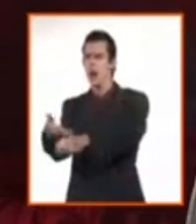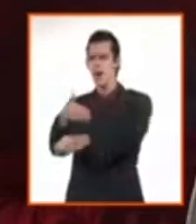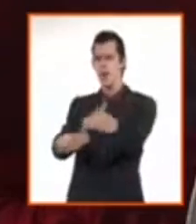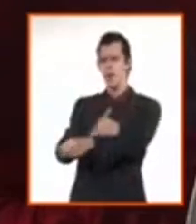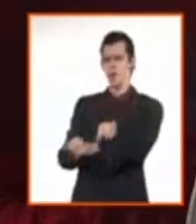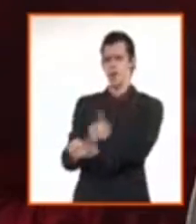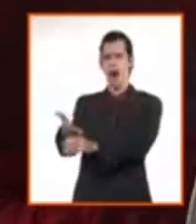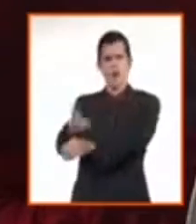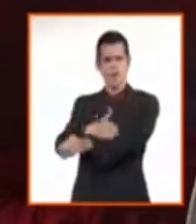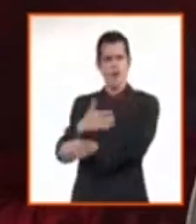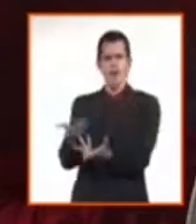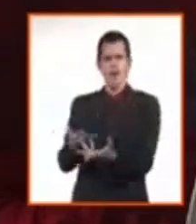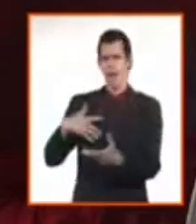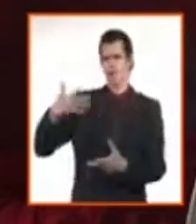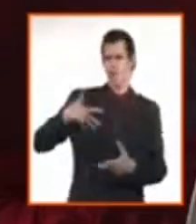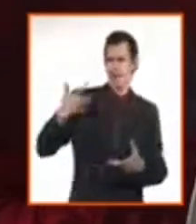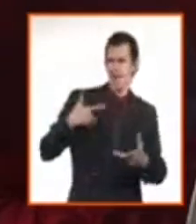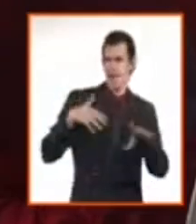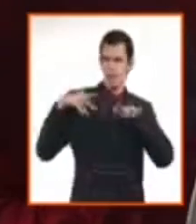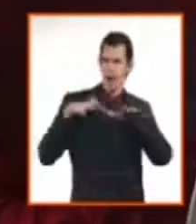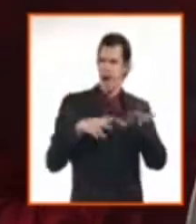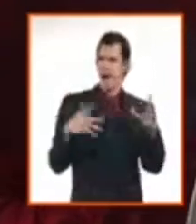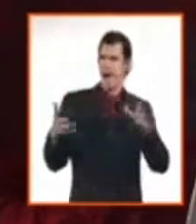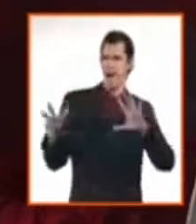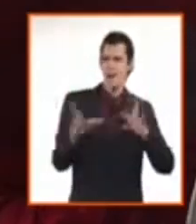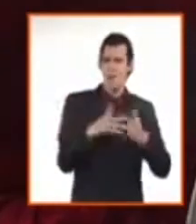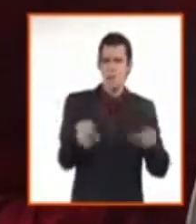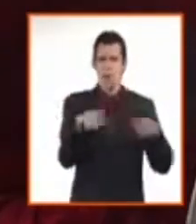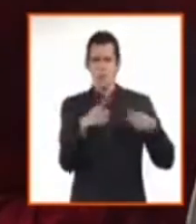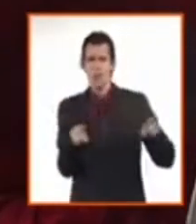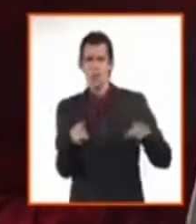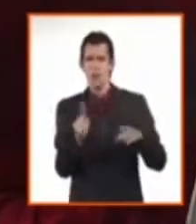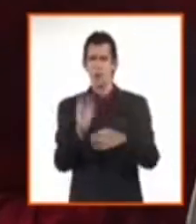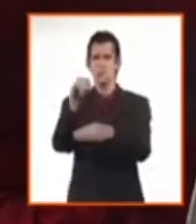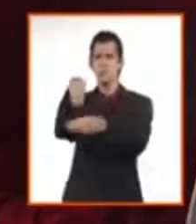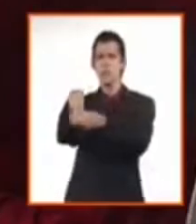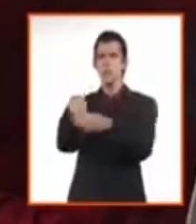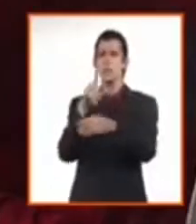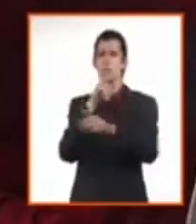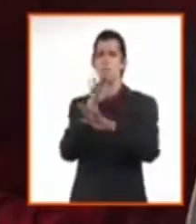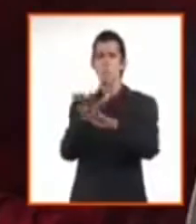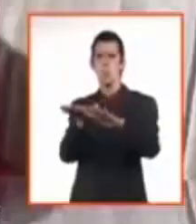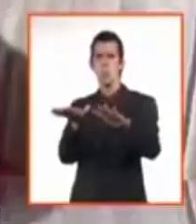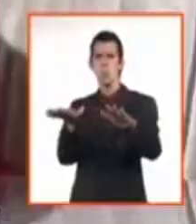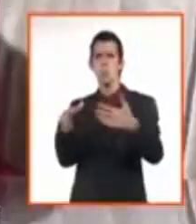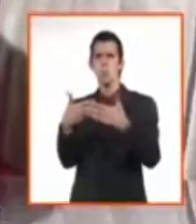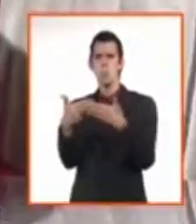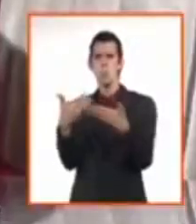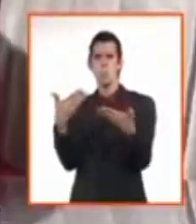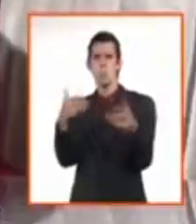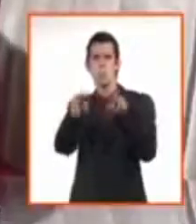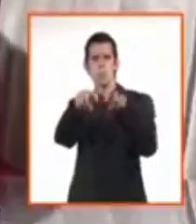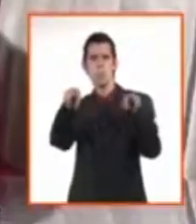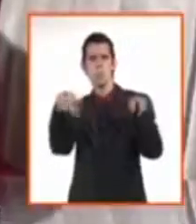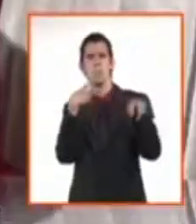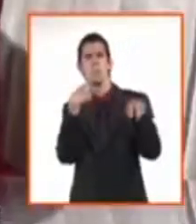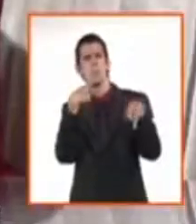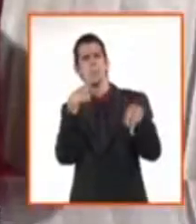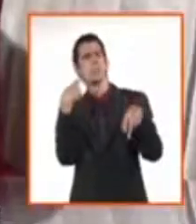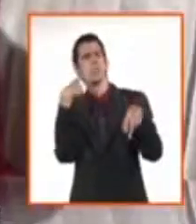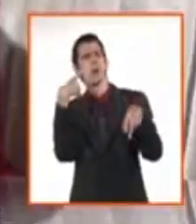otra salones vacíos silencio te iba a preguntar lo que no estuviste en la cumbre de mar del plata